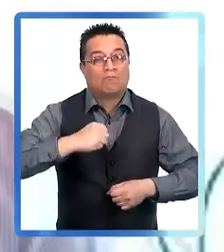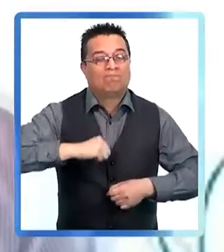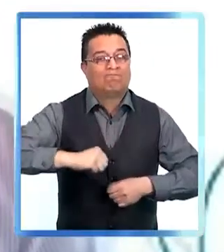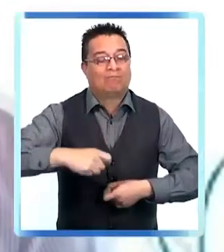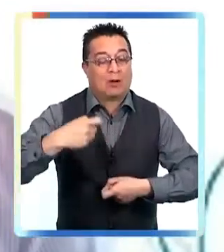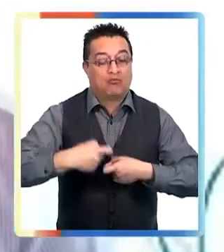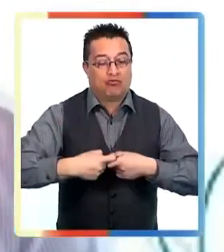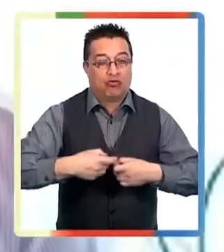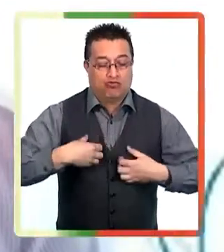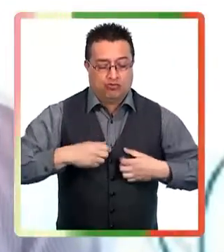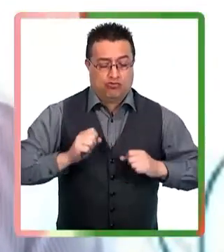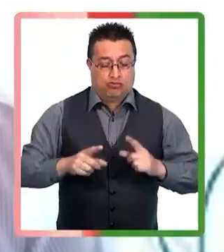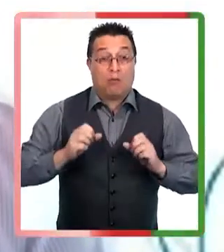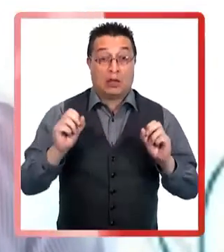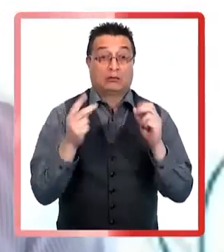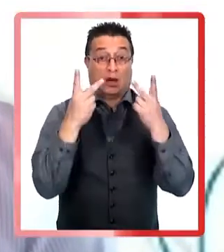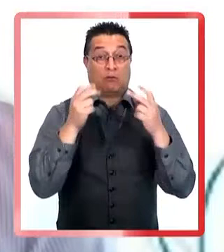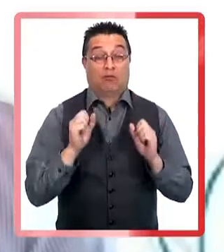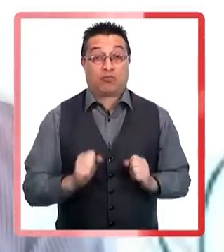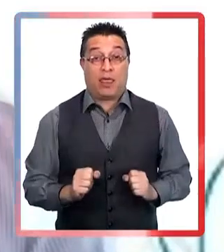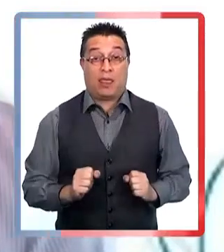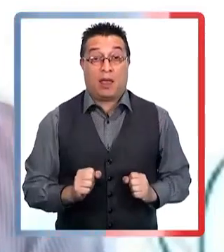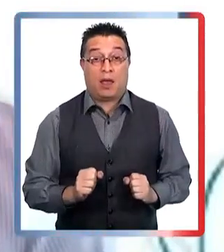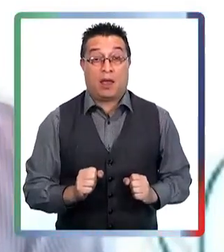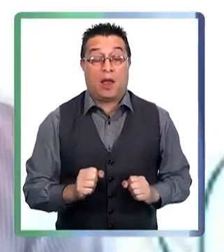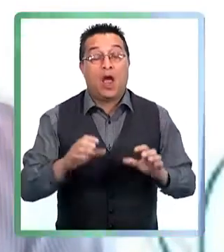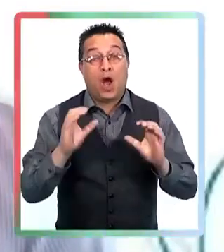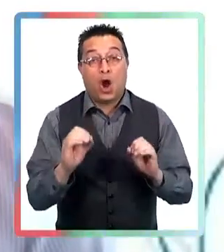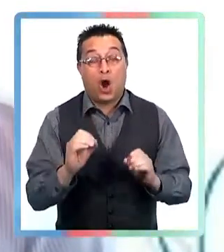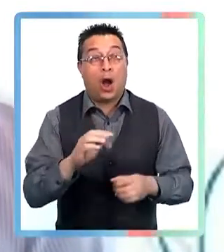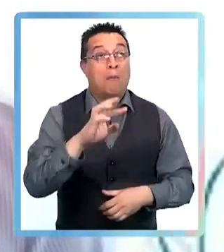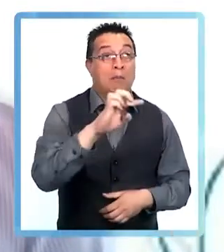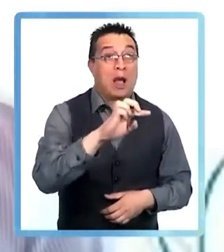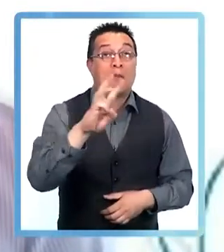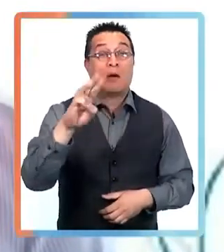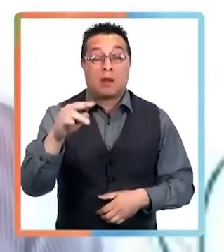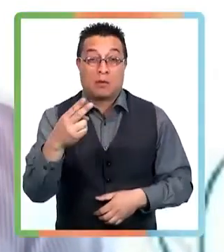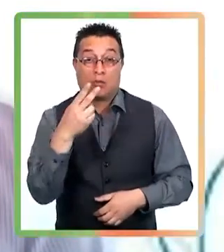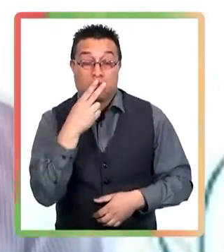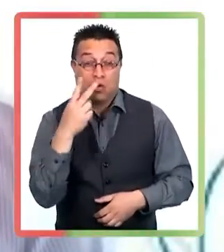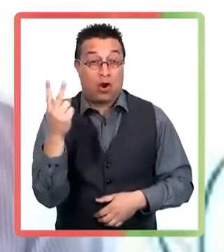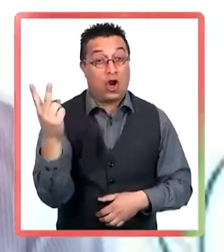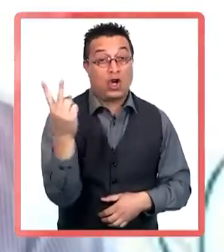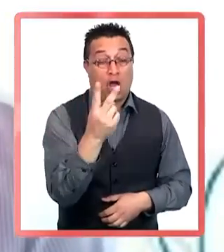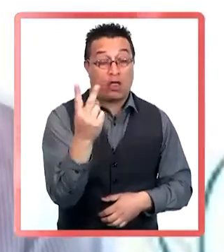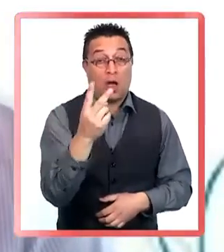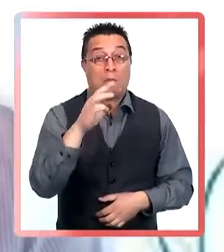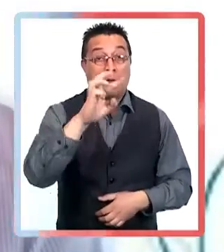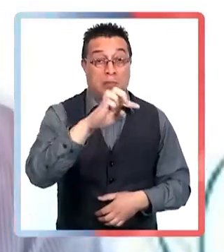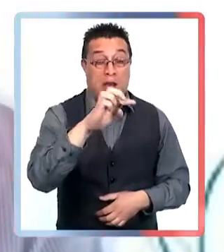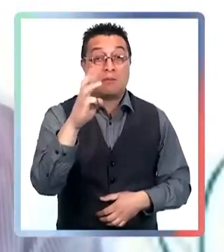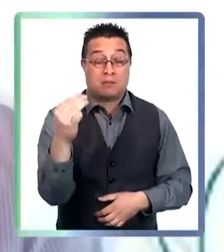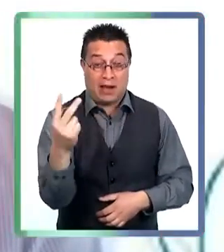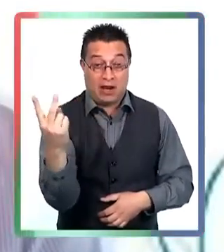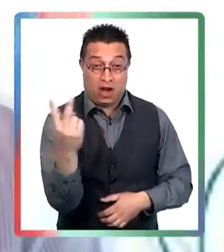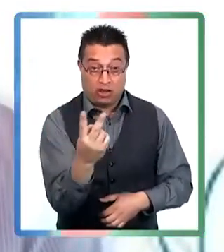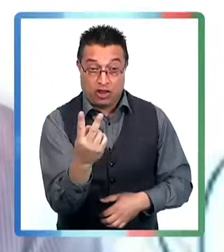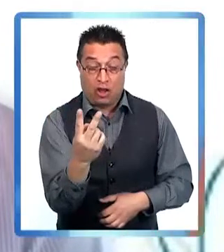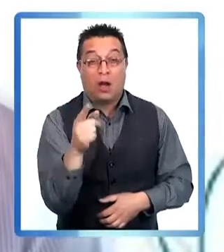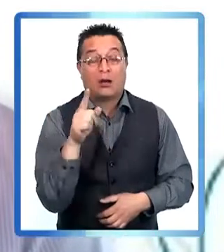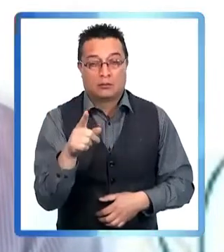más resistente, puede que me salve. Pero padres fumadores, ambos, padre y